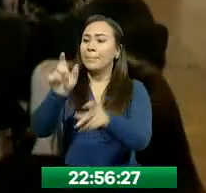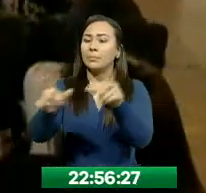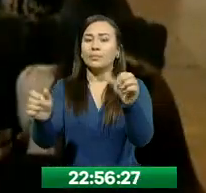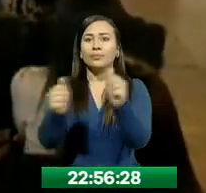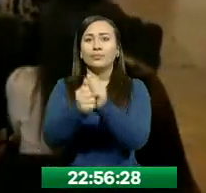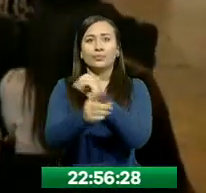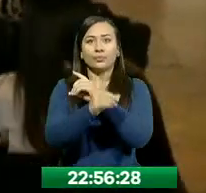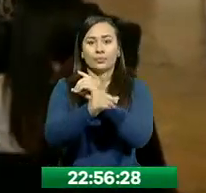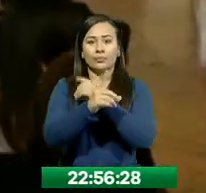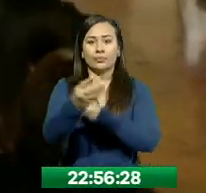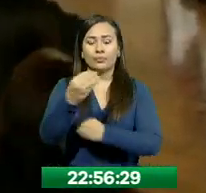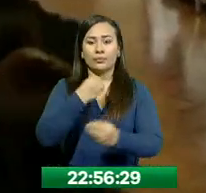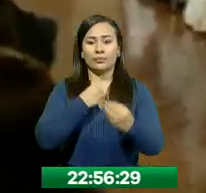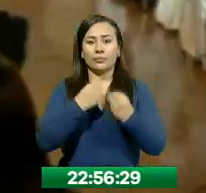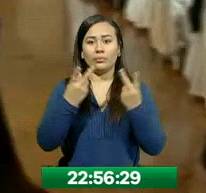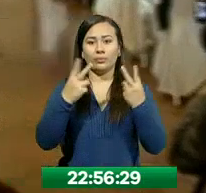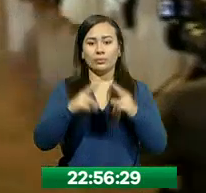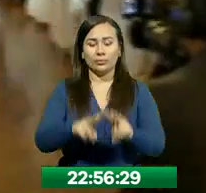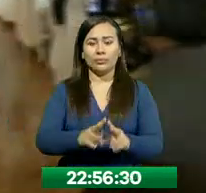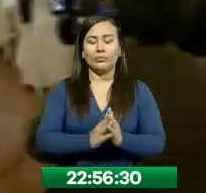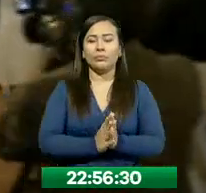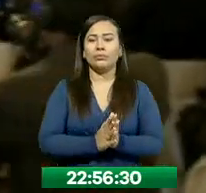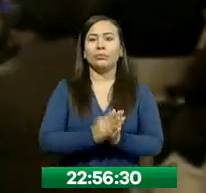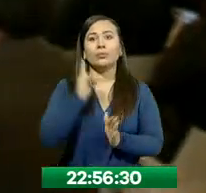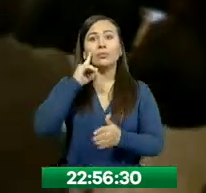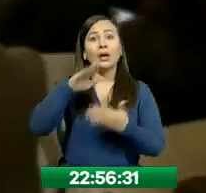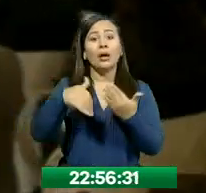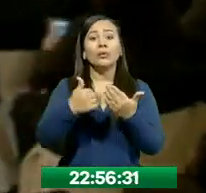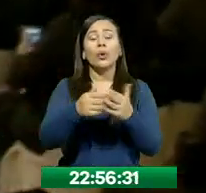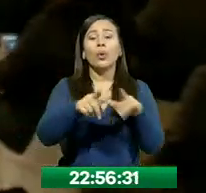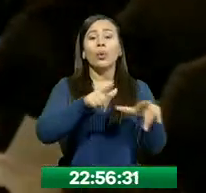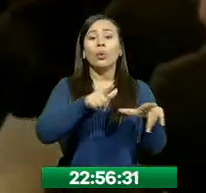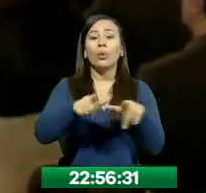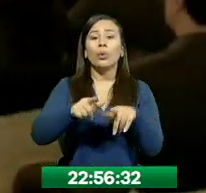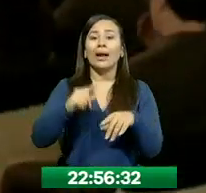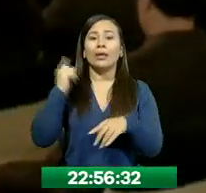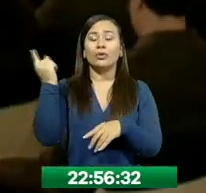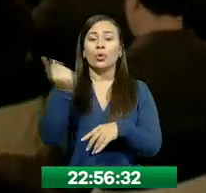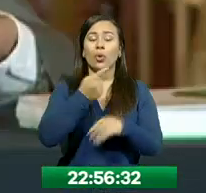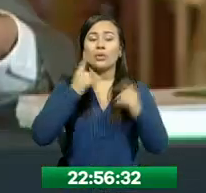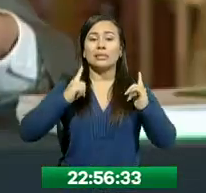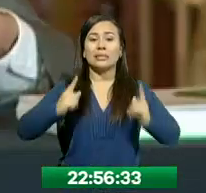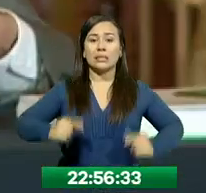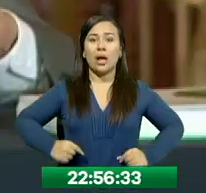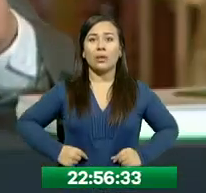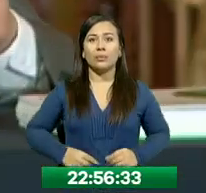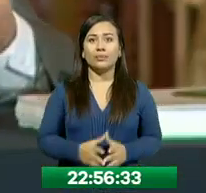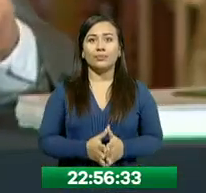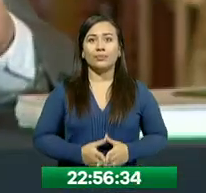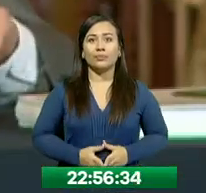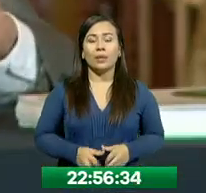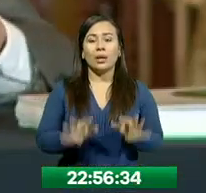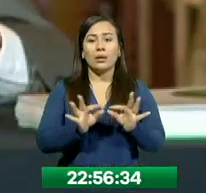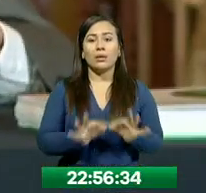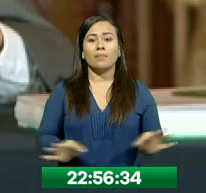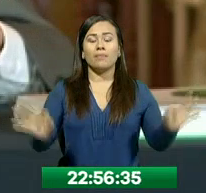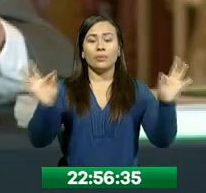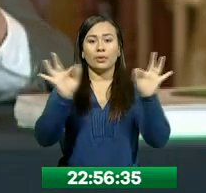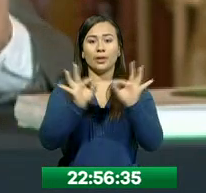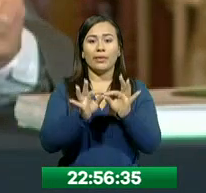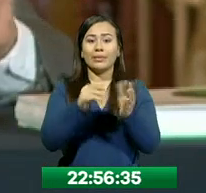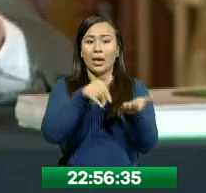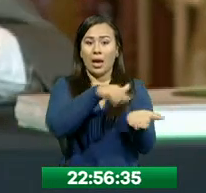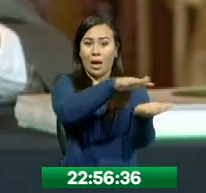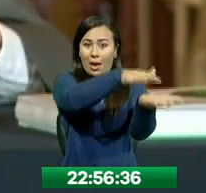mismo será de cumplimiento obligatorio para todos los establecimientos de la red de salud pública. De un instrumento que a través del cual